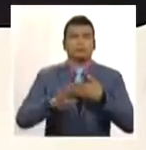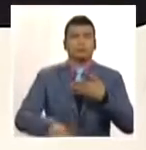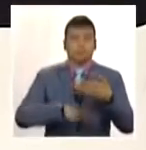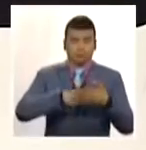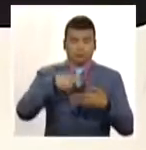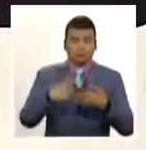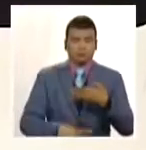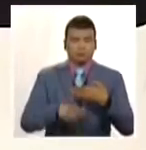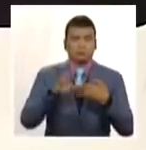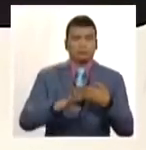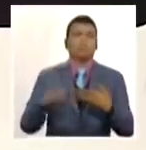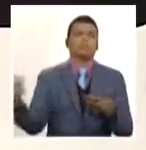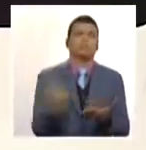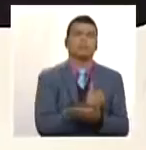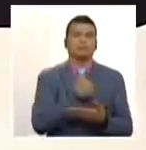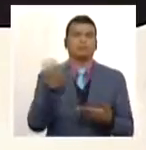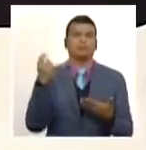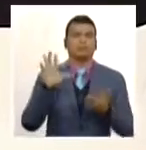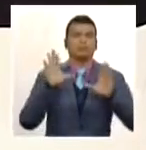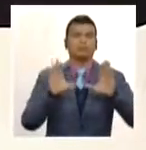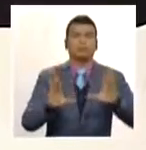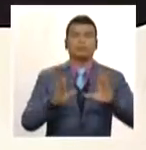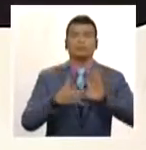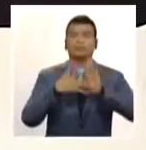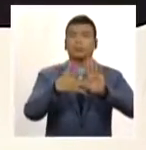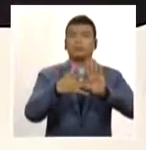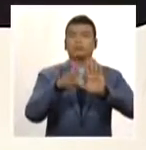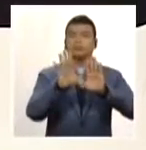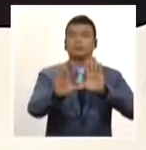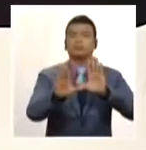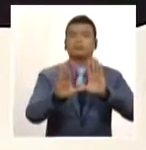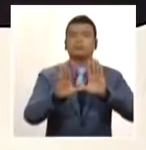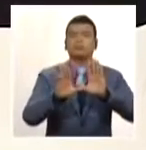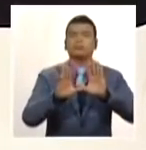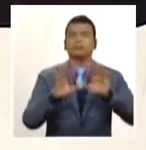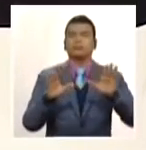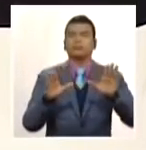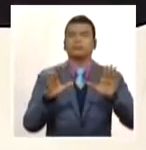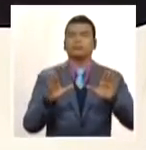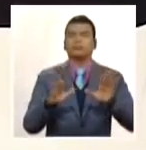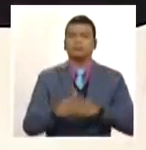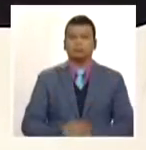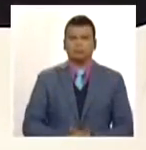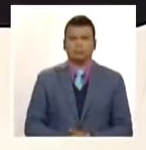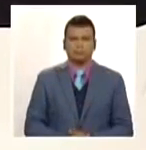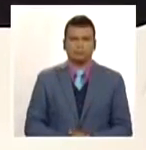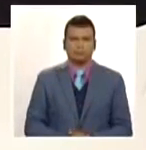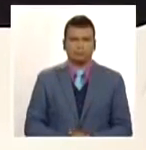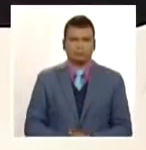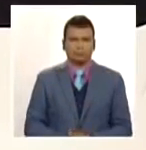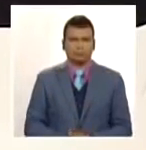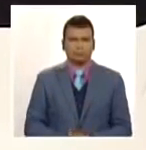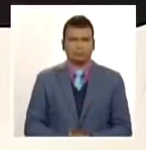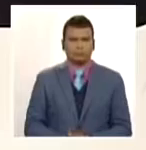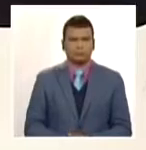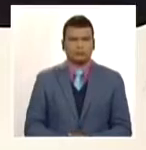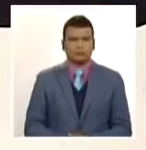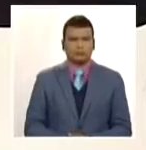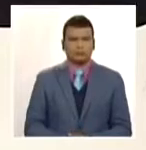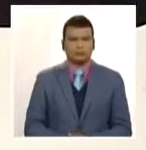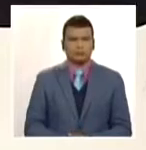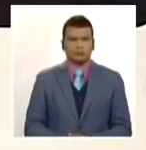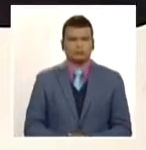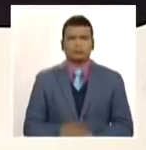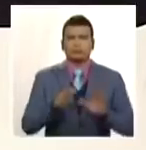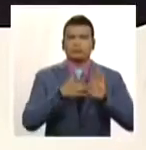proyectos se pueden bajar recursos que se van a ver representados o se van a ver, digamos, reflejados en